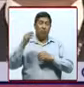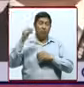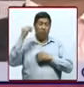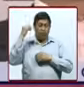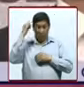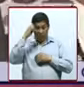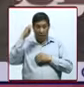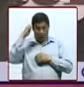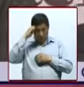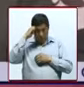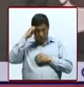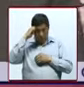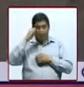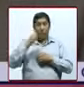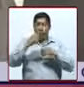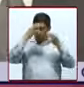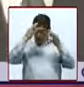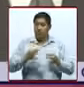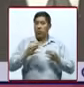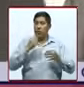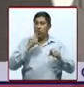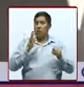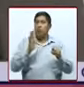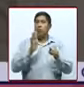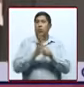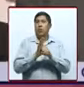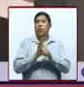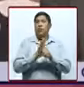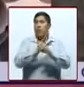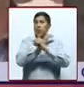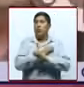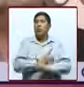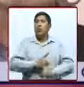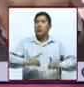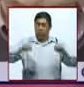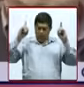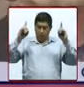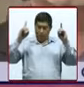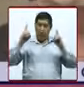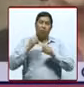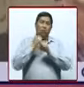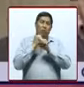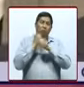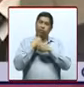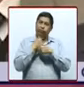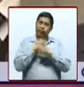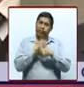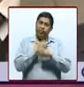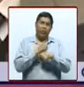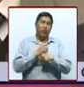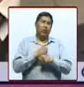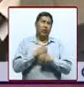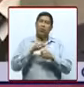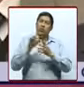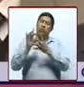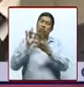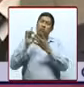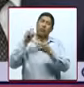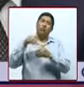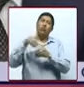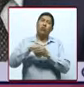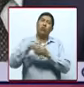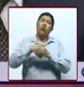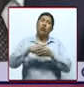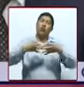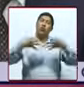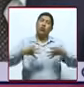poder público, reafirman su compromiso democrático para la realización de las elecciones generales